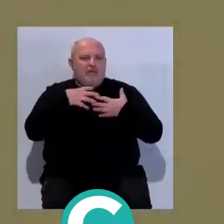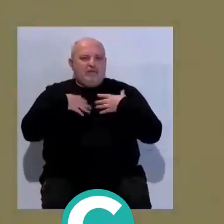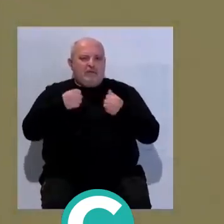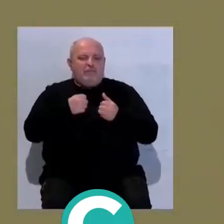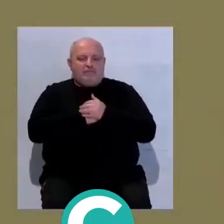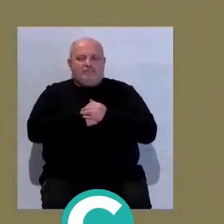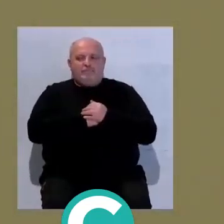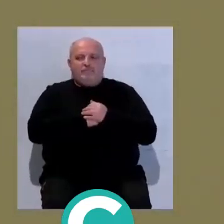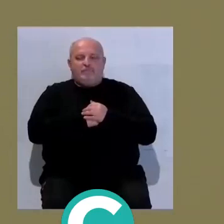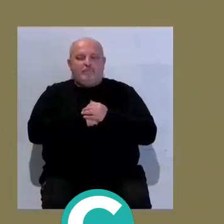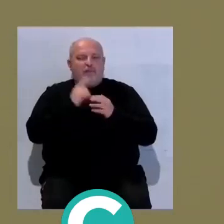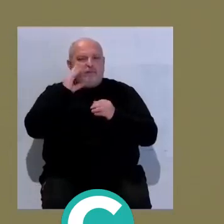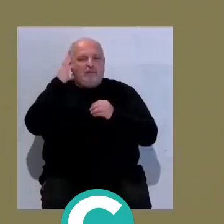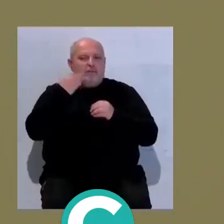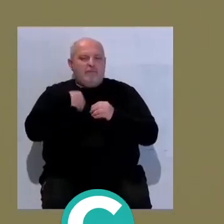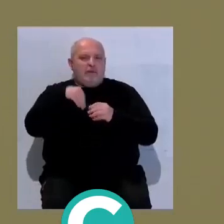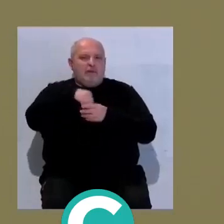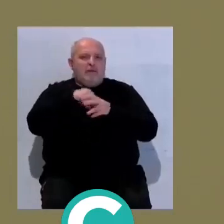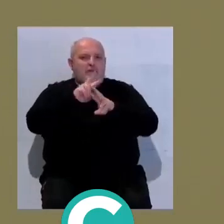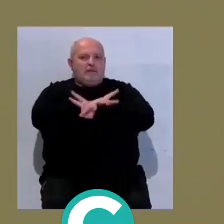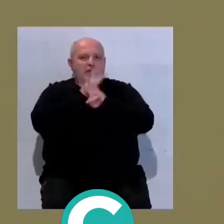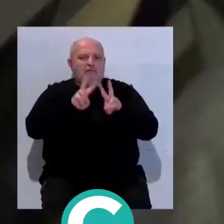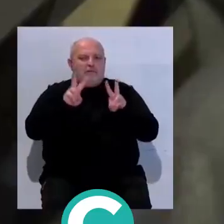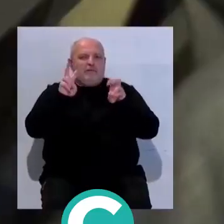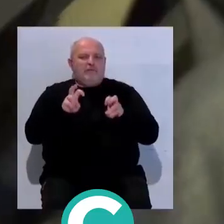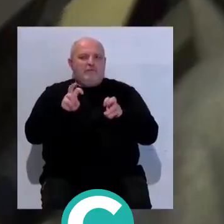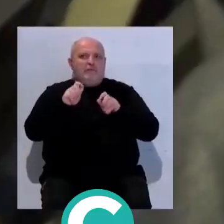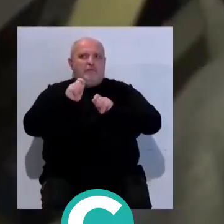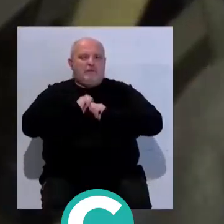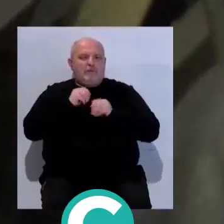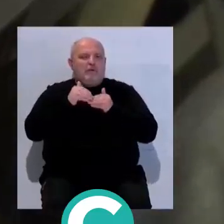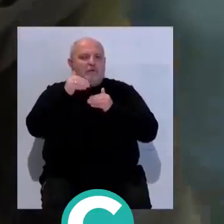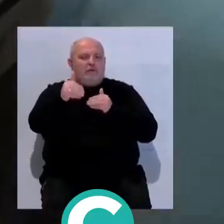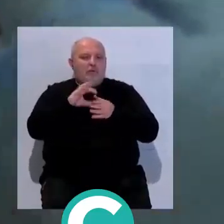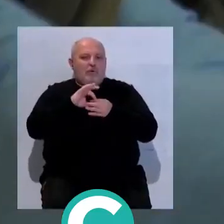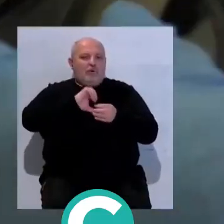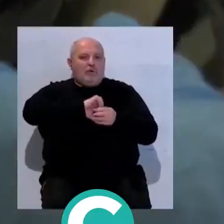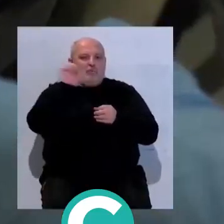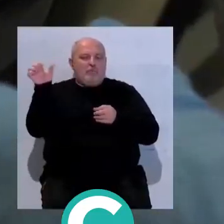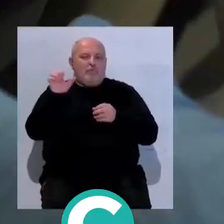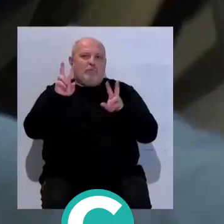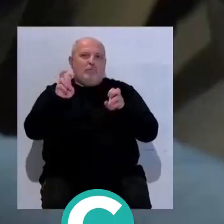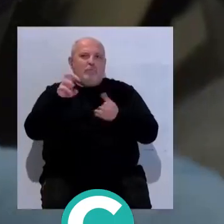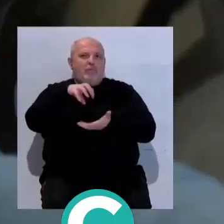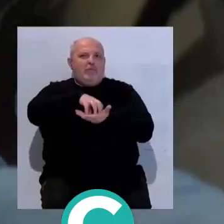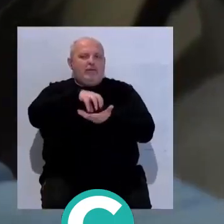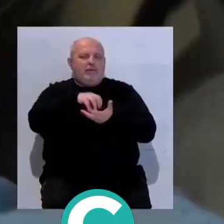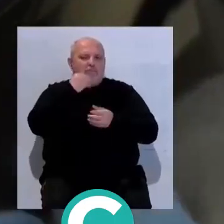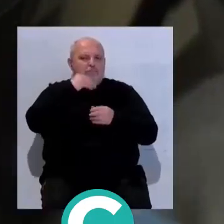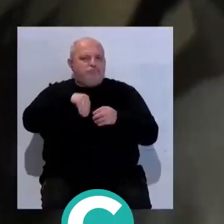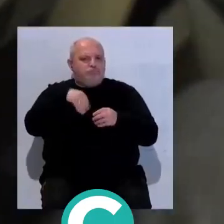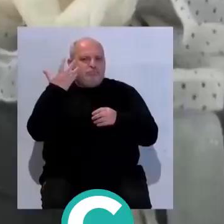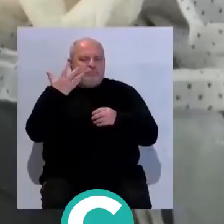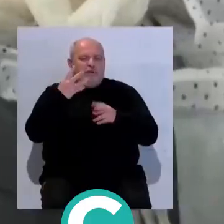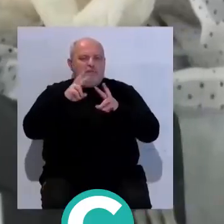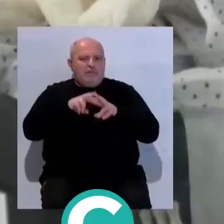sanitarios. Iniciativas internacionales que el INIBICA proyecta en la Unión Europea como un centro de excelencia